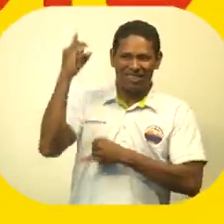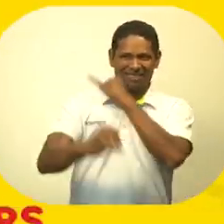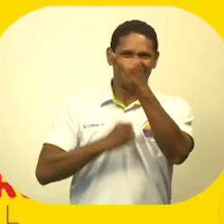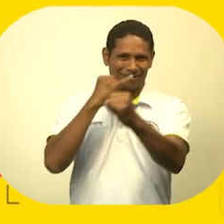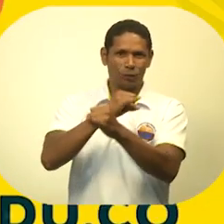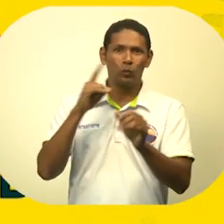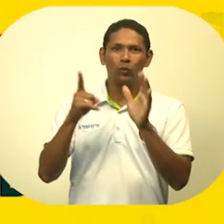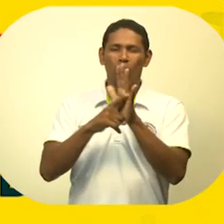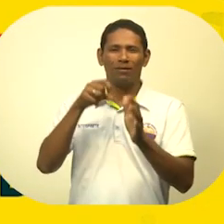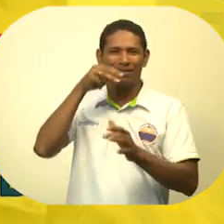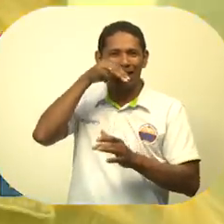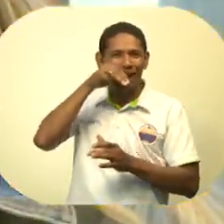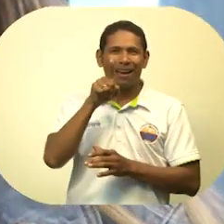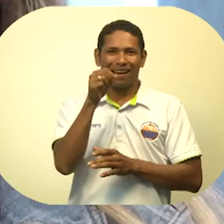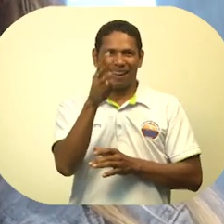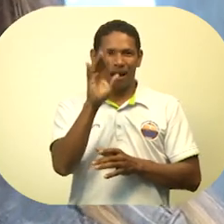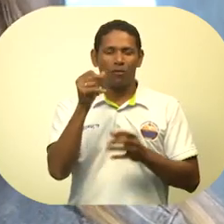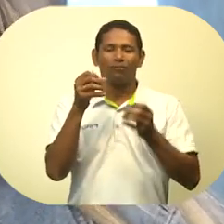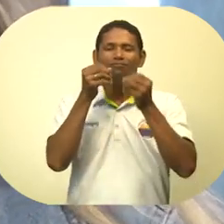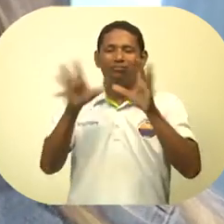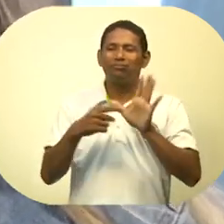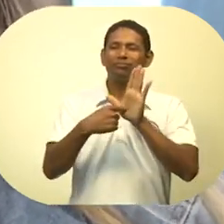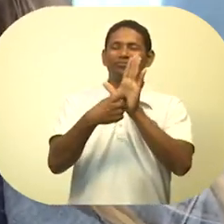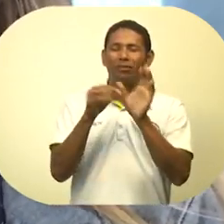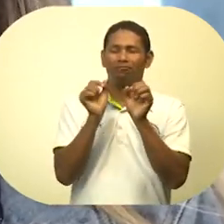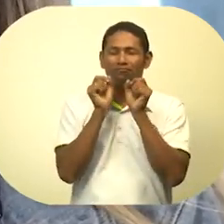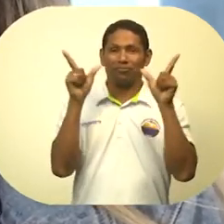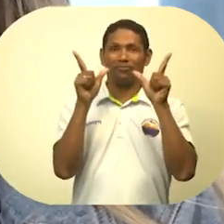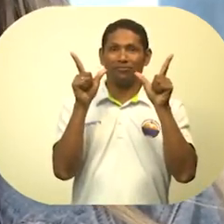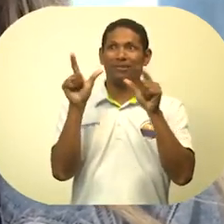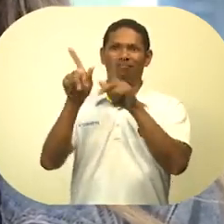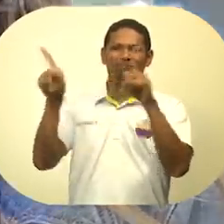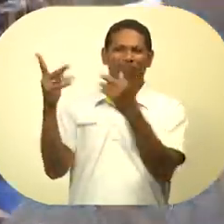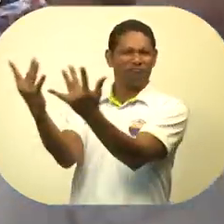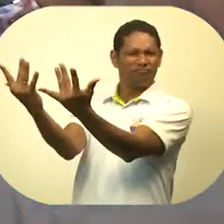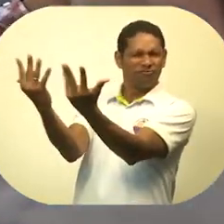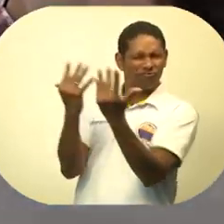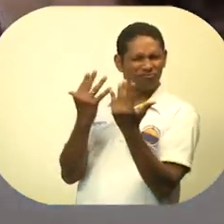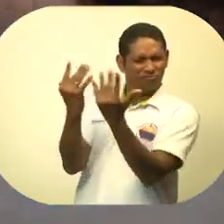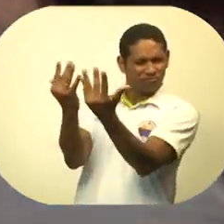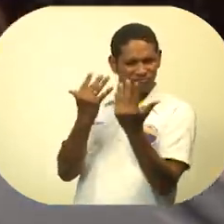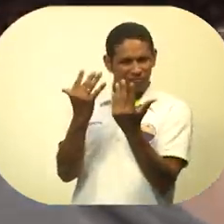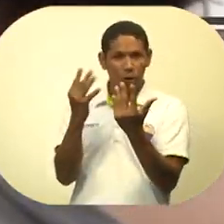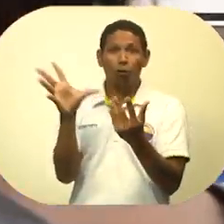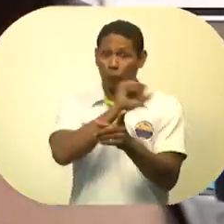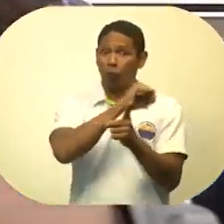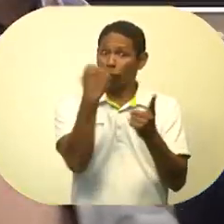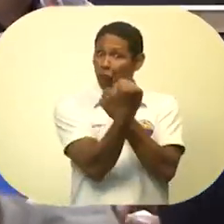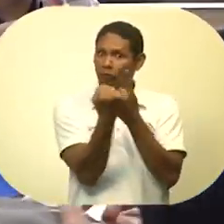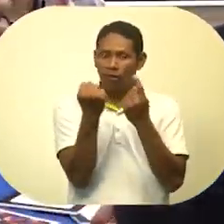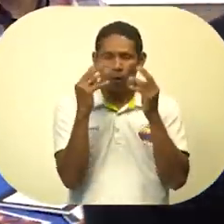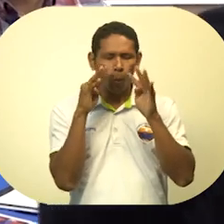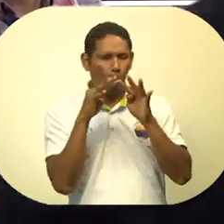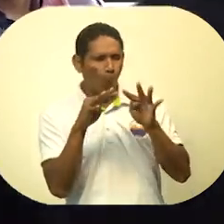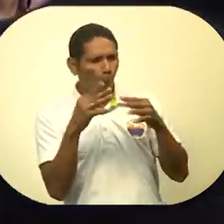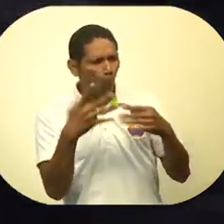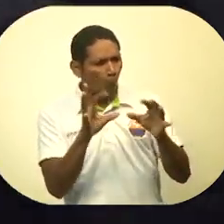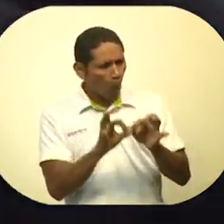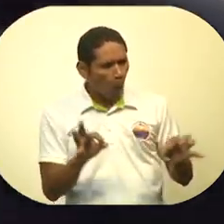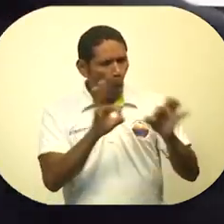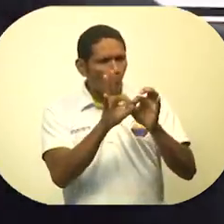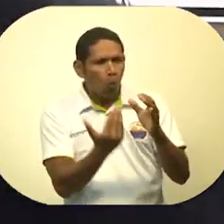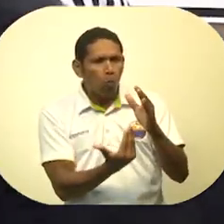Internacional del Realismo Mágico es un proyecto atractivo tanto para quienes están inmersos en él como para toda la sociedad, por todo